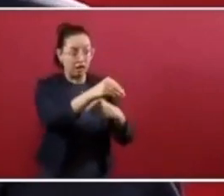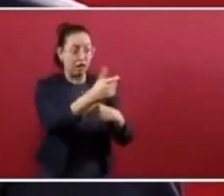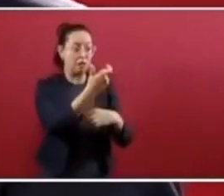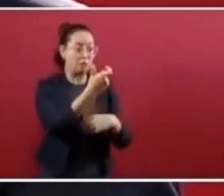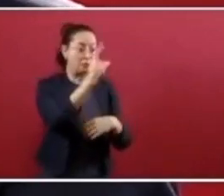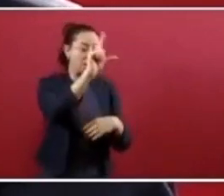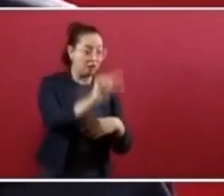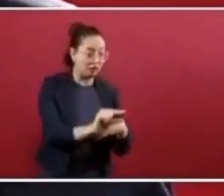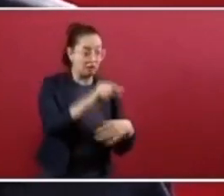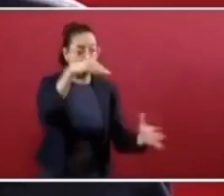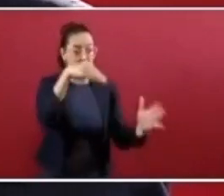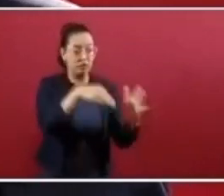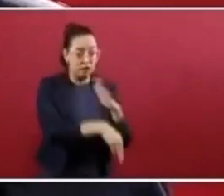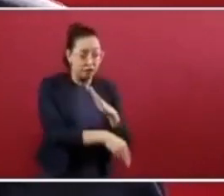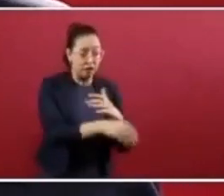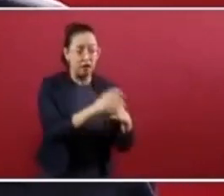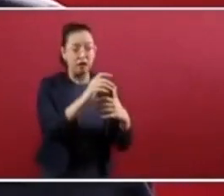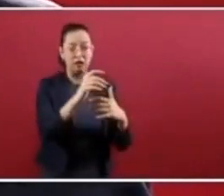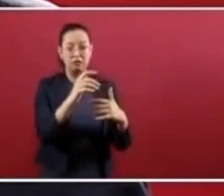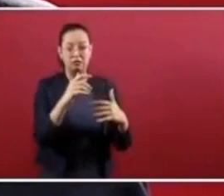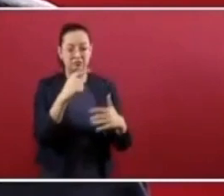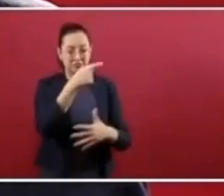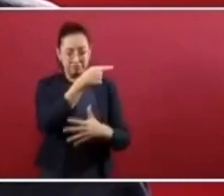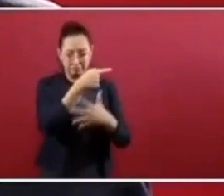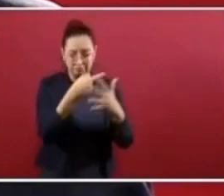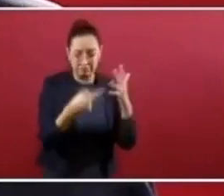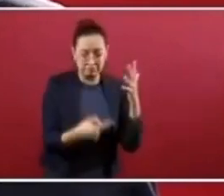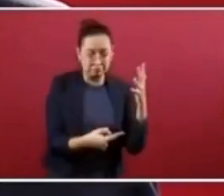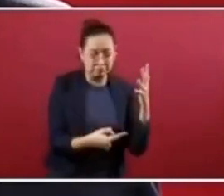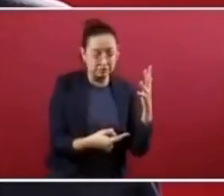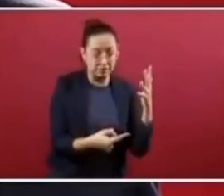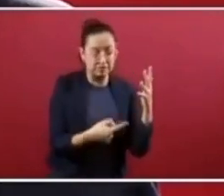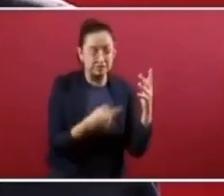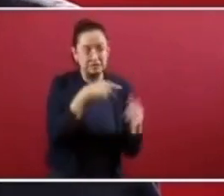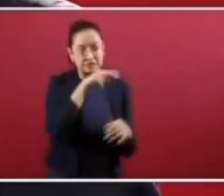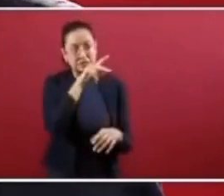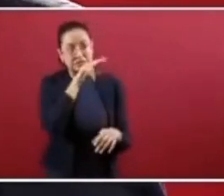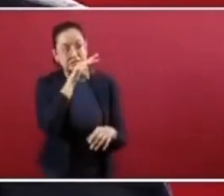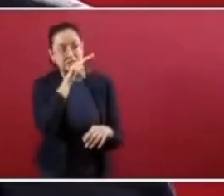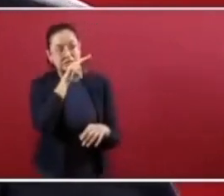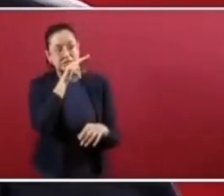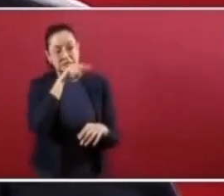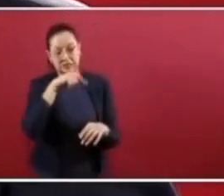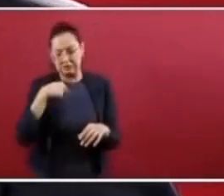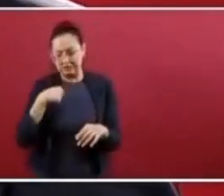peso vamos a detener